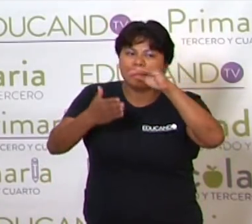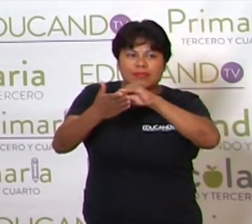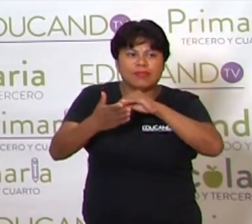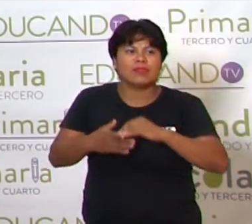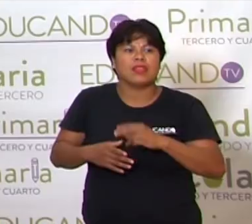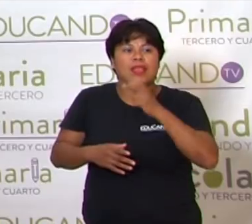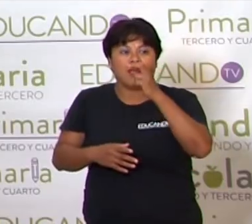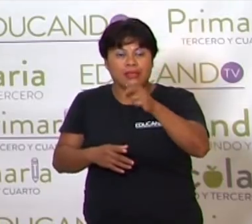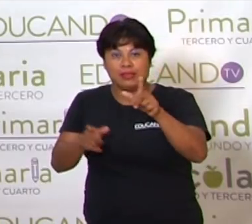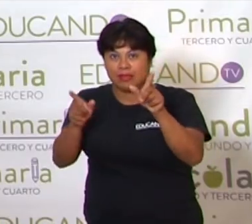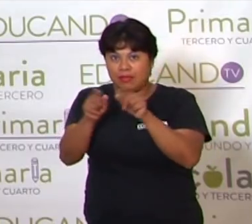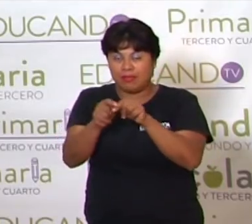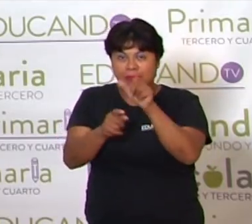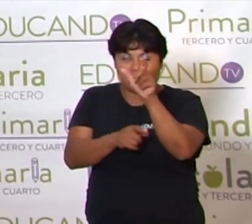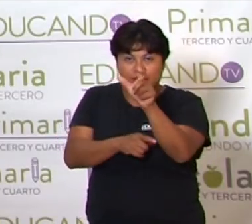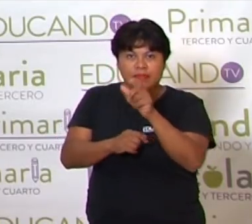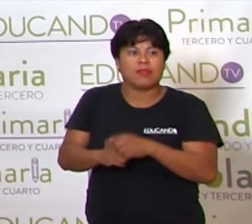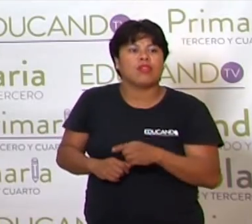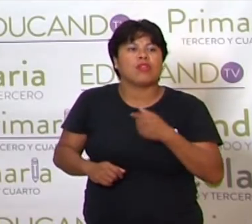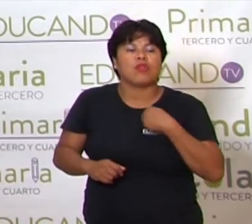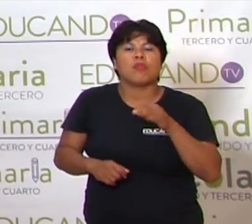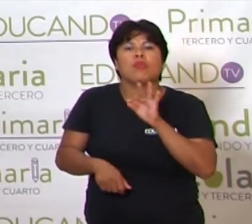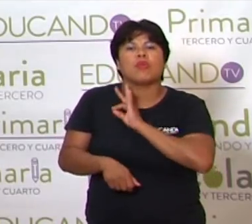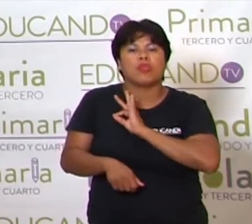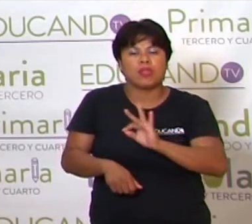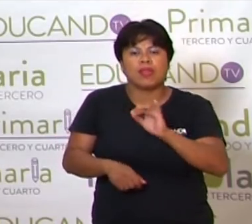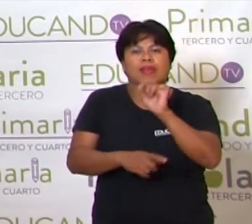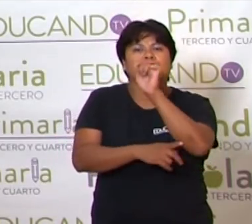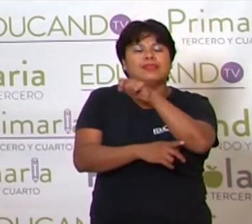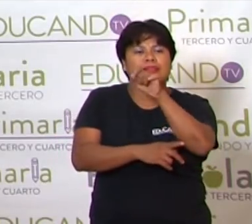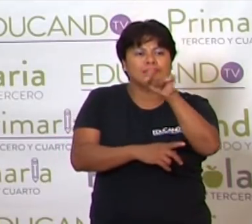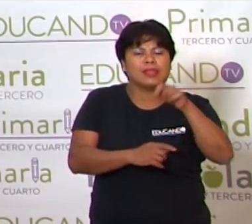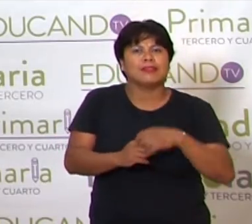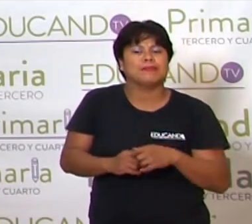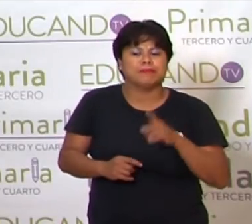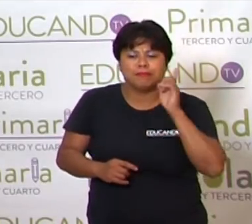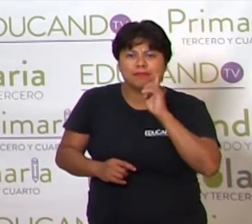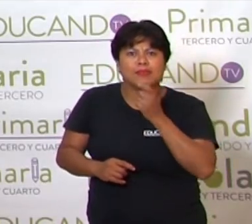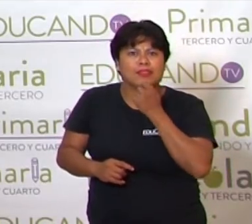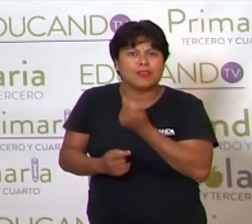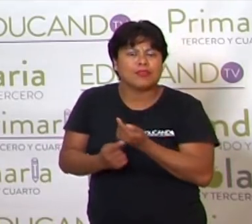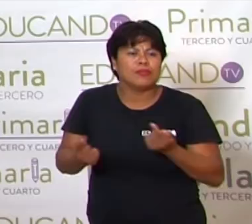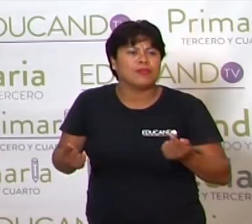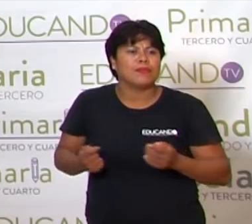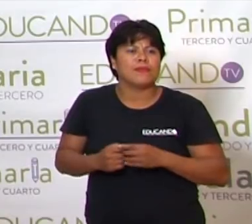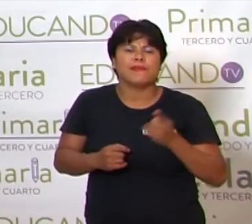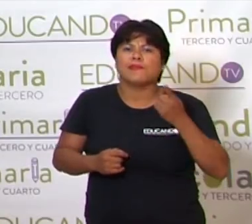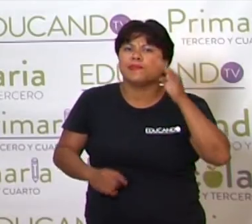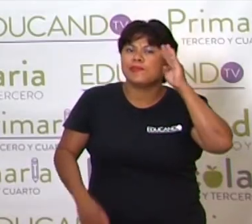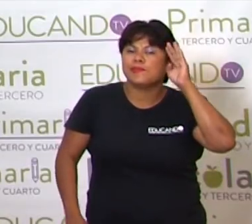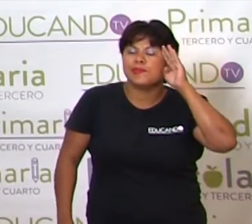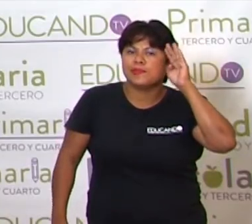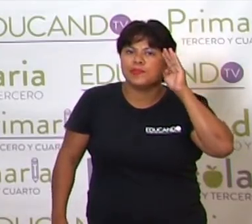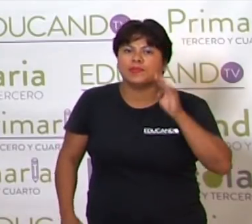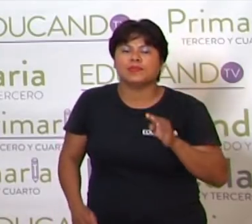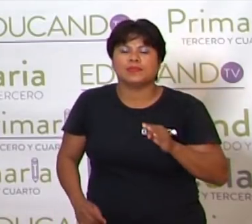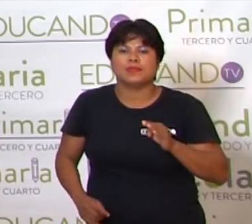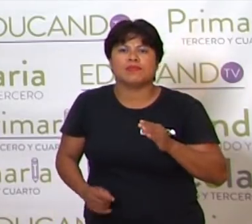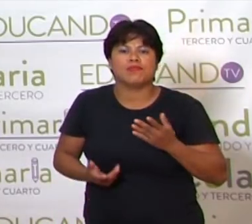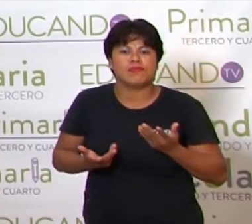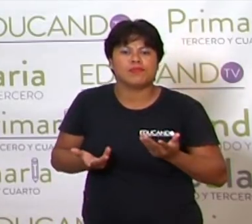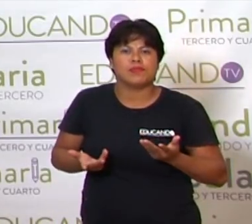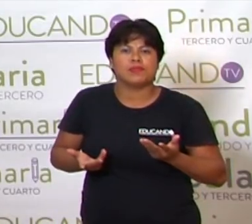en esa parte yo podría escribir, niños, podría escribir, ¿qué está pensando